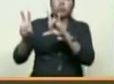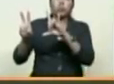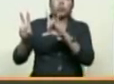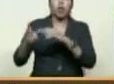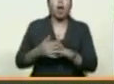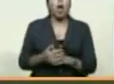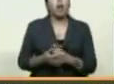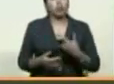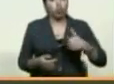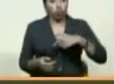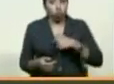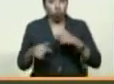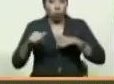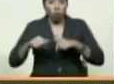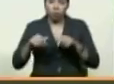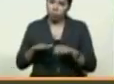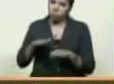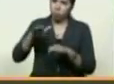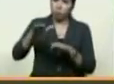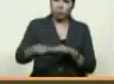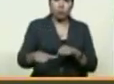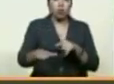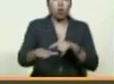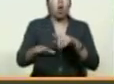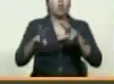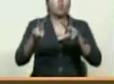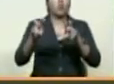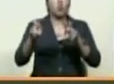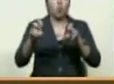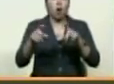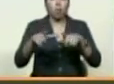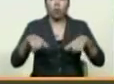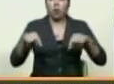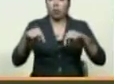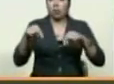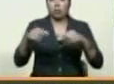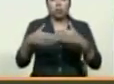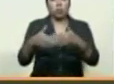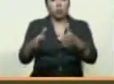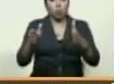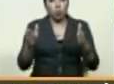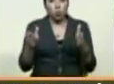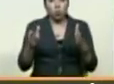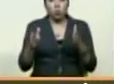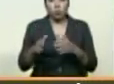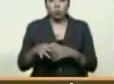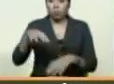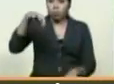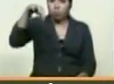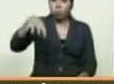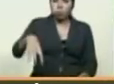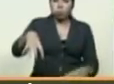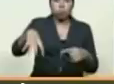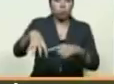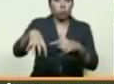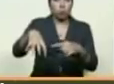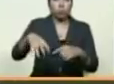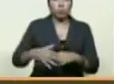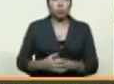hoy, en esta estación y con las estaciones secundarias que hemos activado,